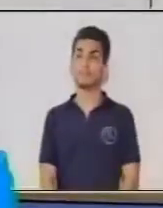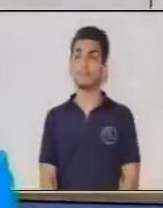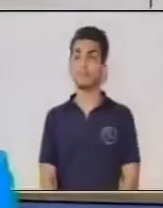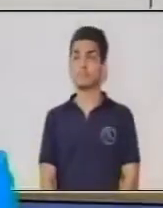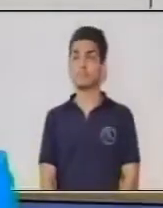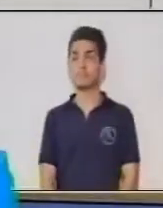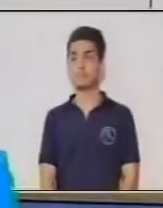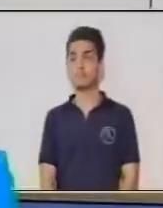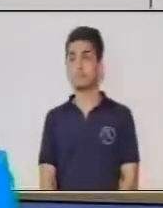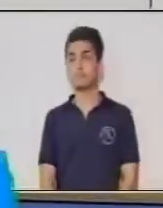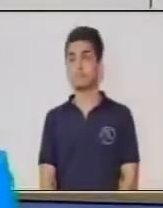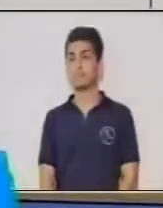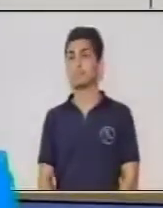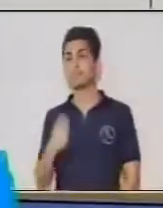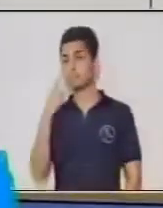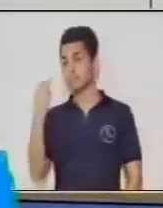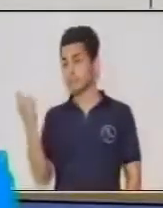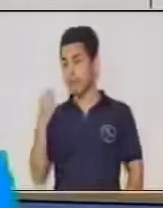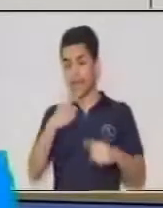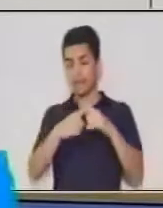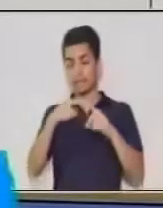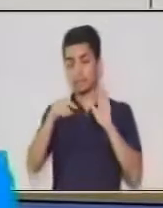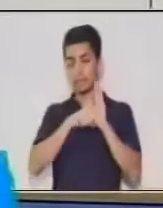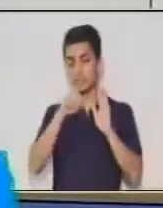En el valor x menos 1,